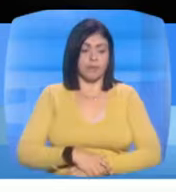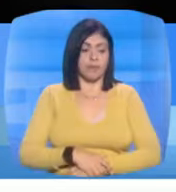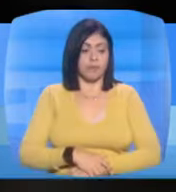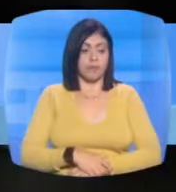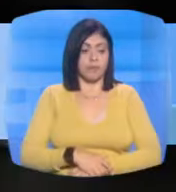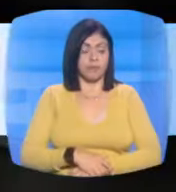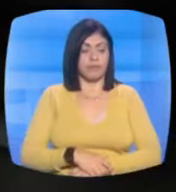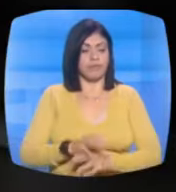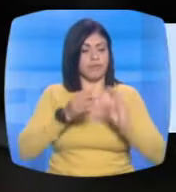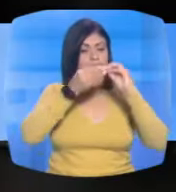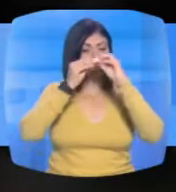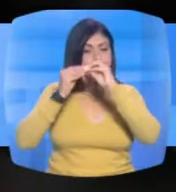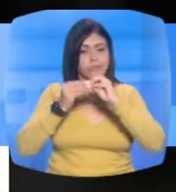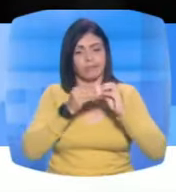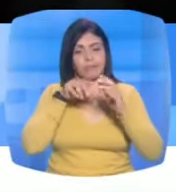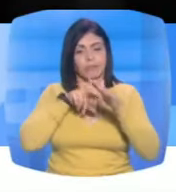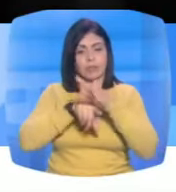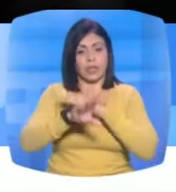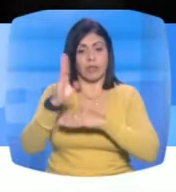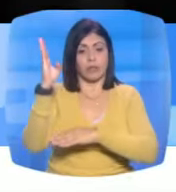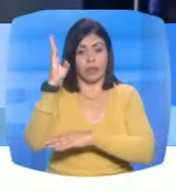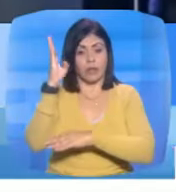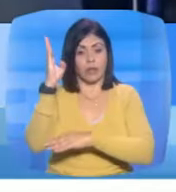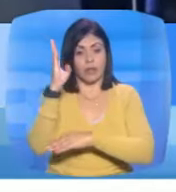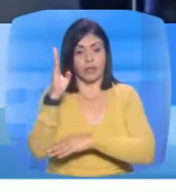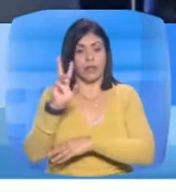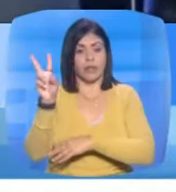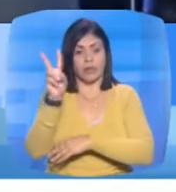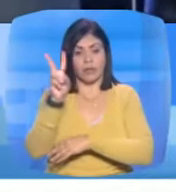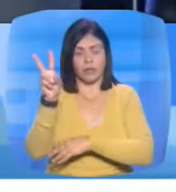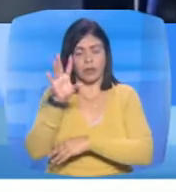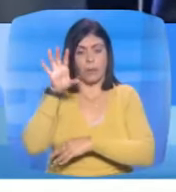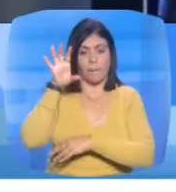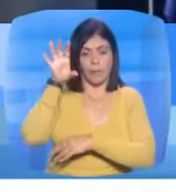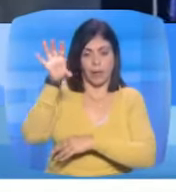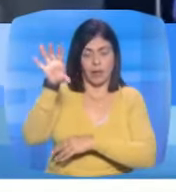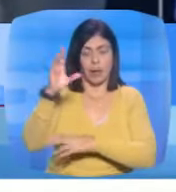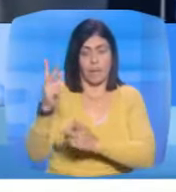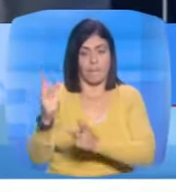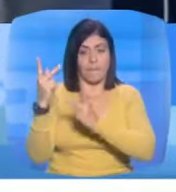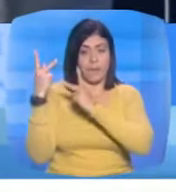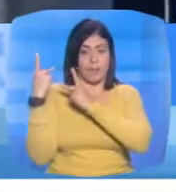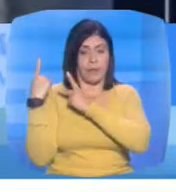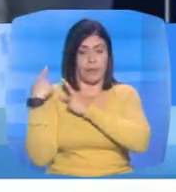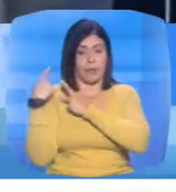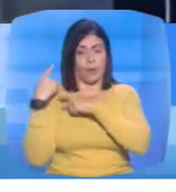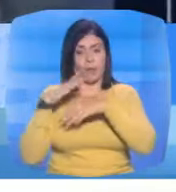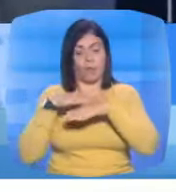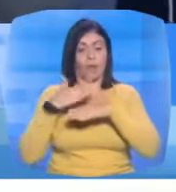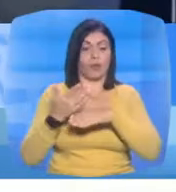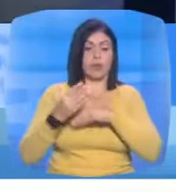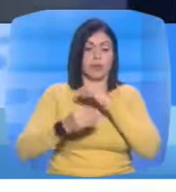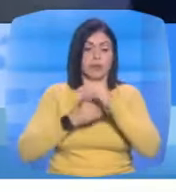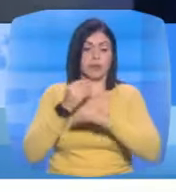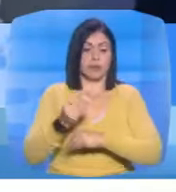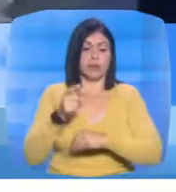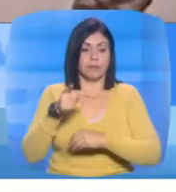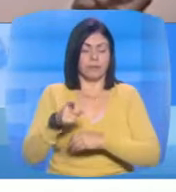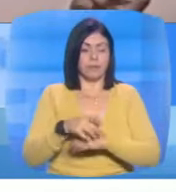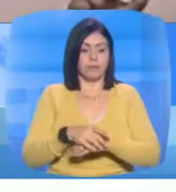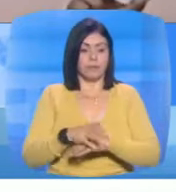Se hacen reparaciones en el interior del templo. Venezuela como país está privilegiado debido a